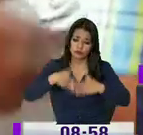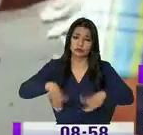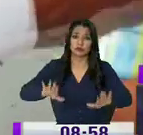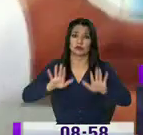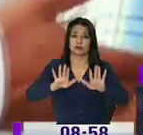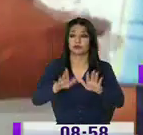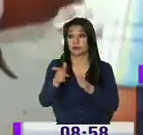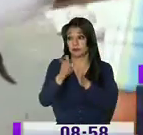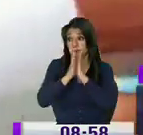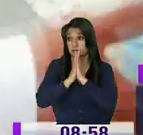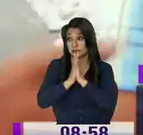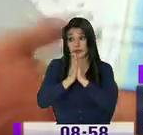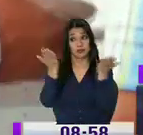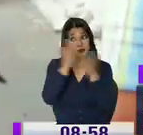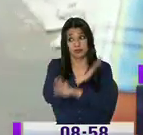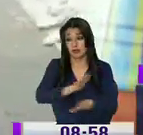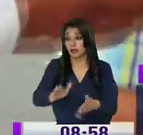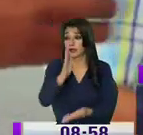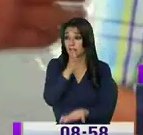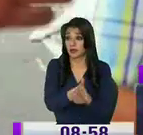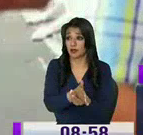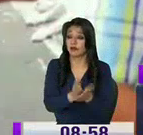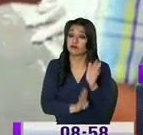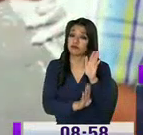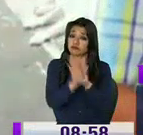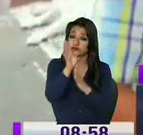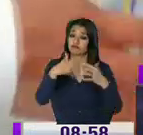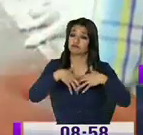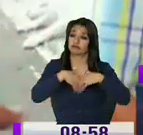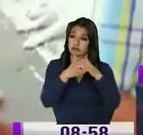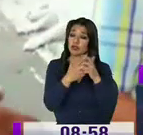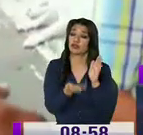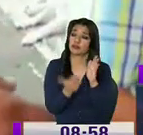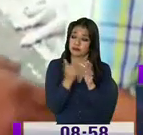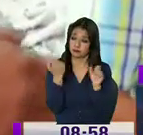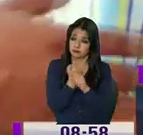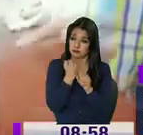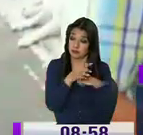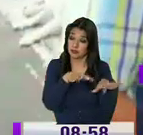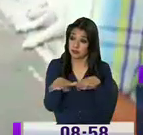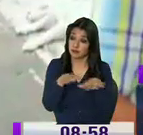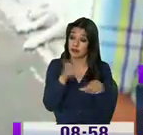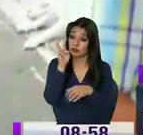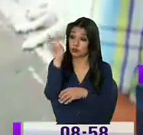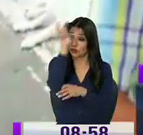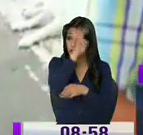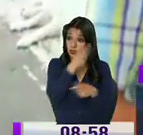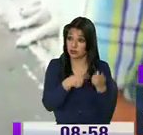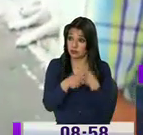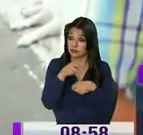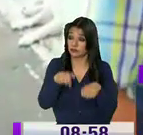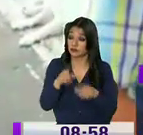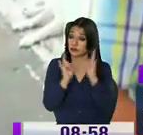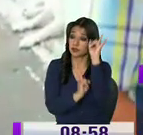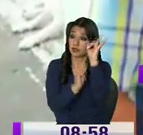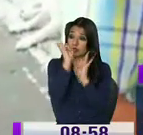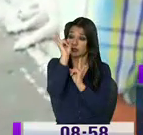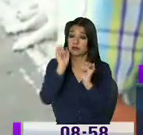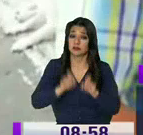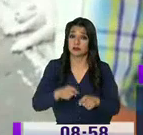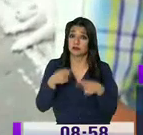lo que ustedes esperan, ¿no? Que esto ya finalice para que sean normales las actividades aquí del comercio en Salinas. Sí, porque cada